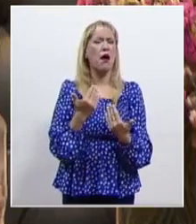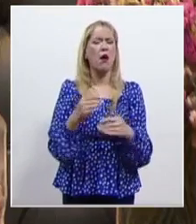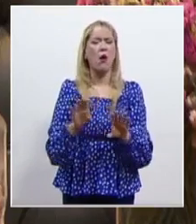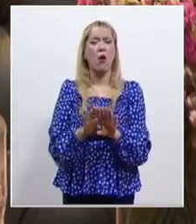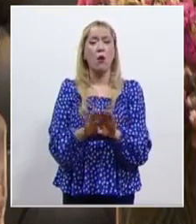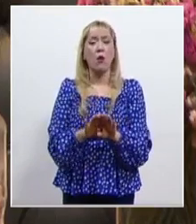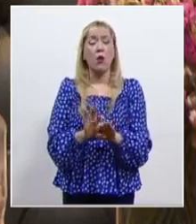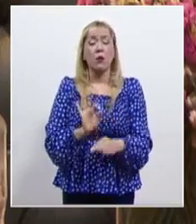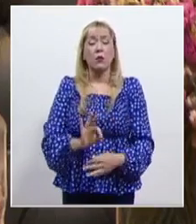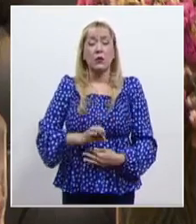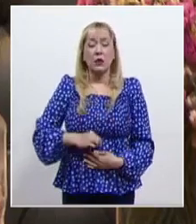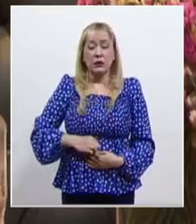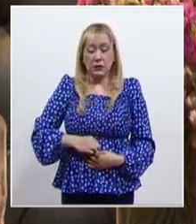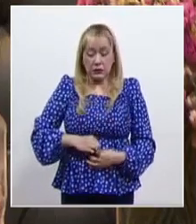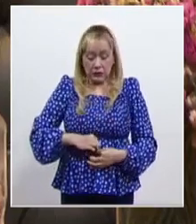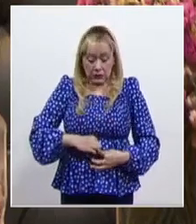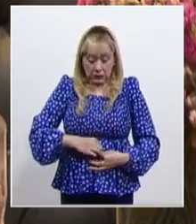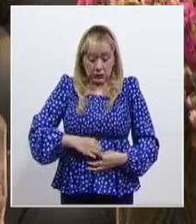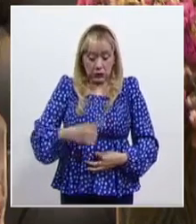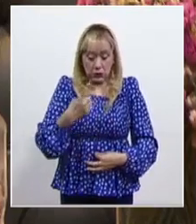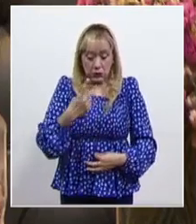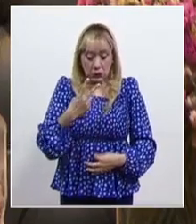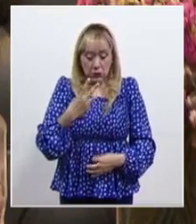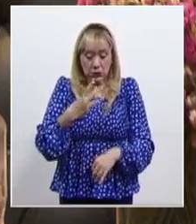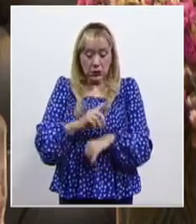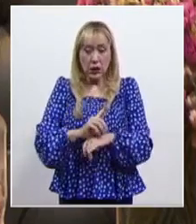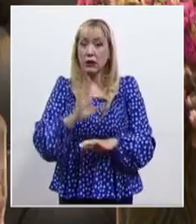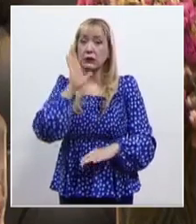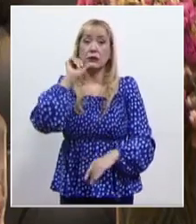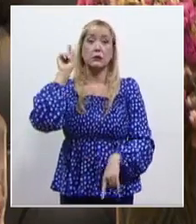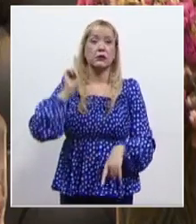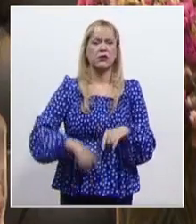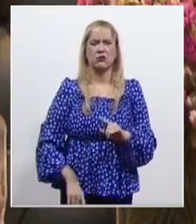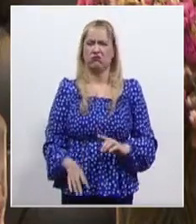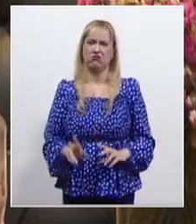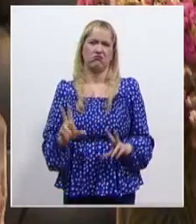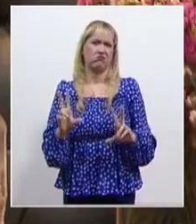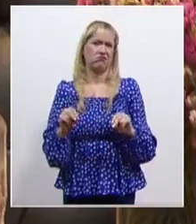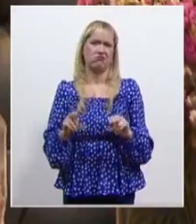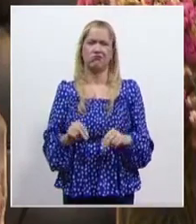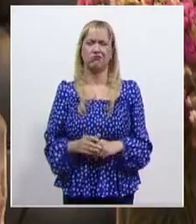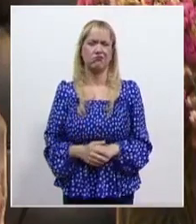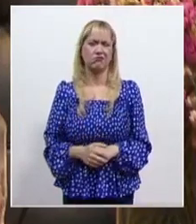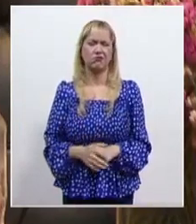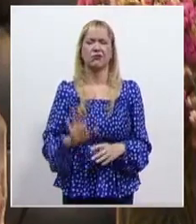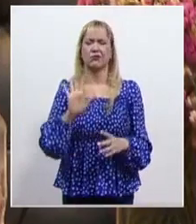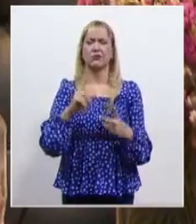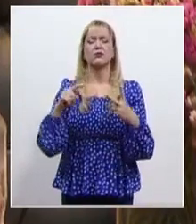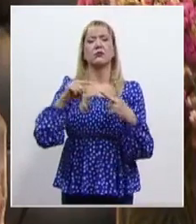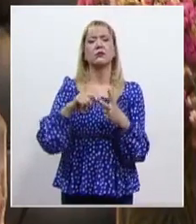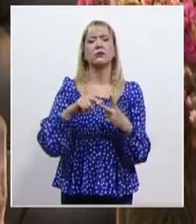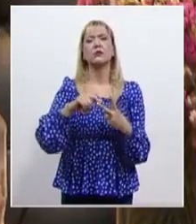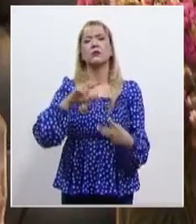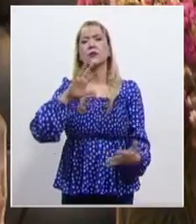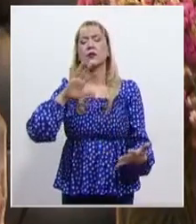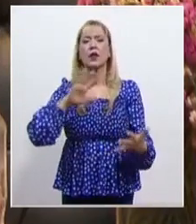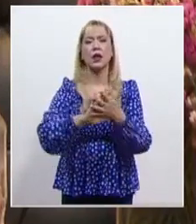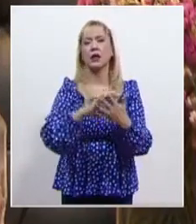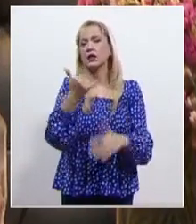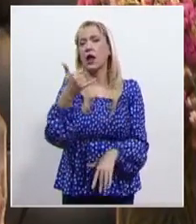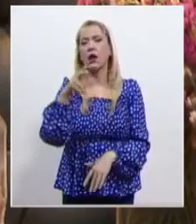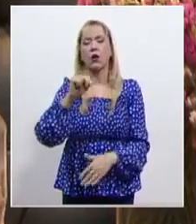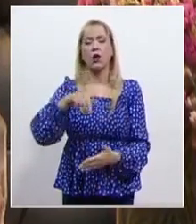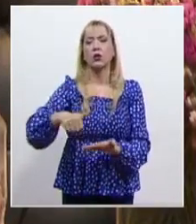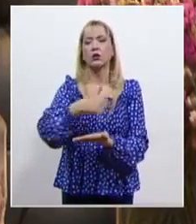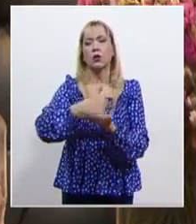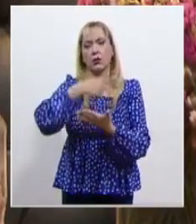de la concepción. Punto número 2, señala que la despenalización del aborto en el Distrito Federal no viola el